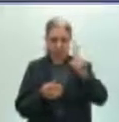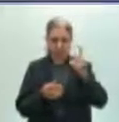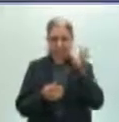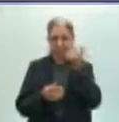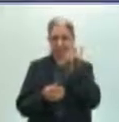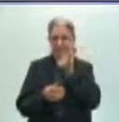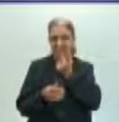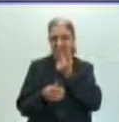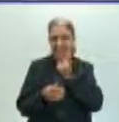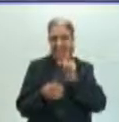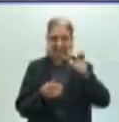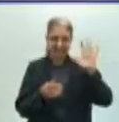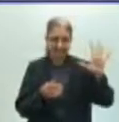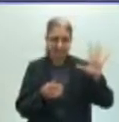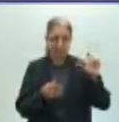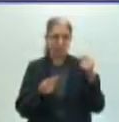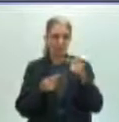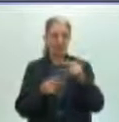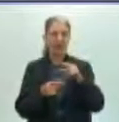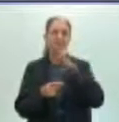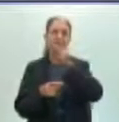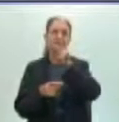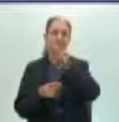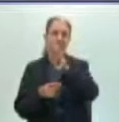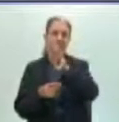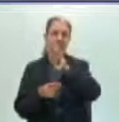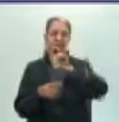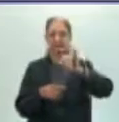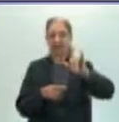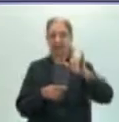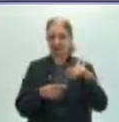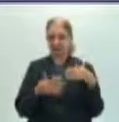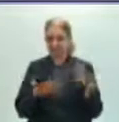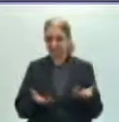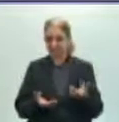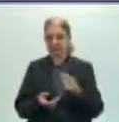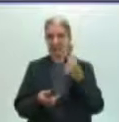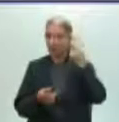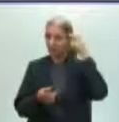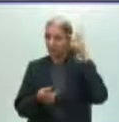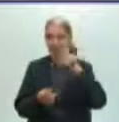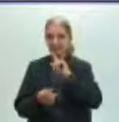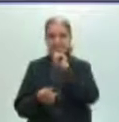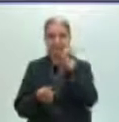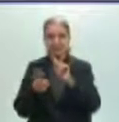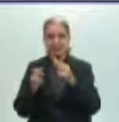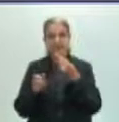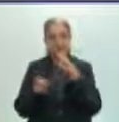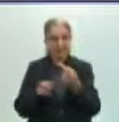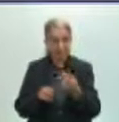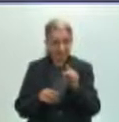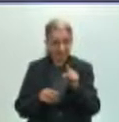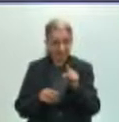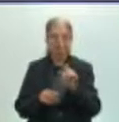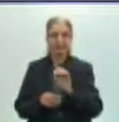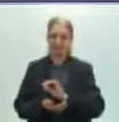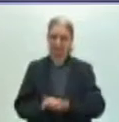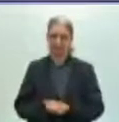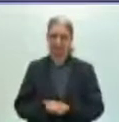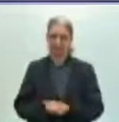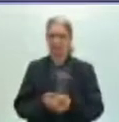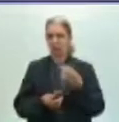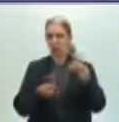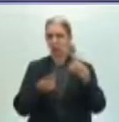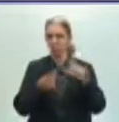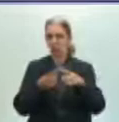serían 36. Vamos a ver cómo entonces obtener la otra